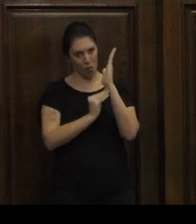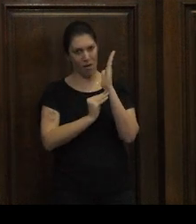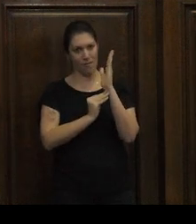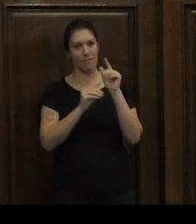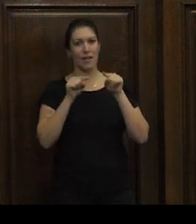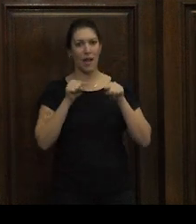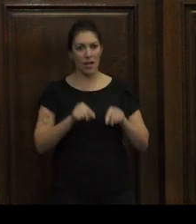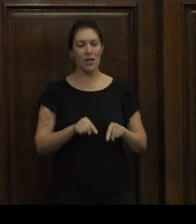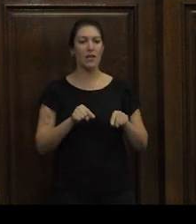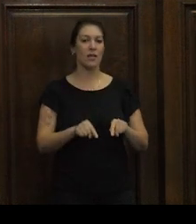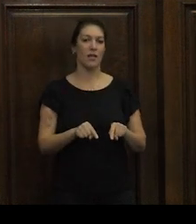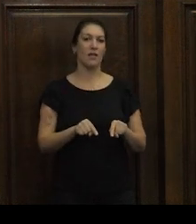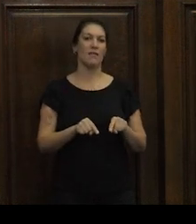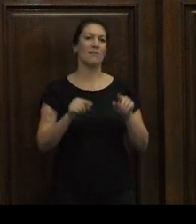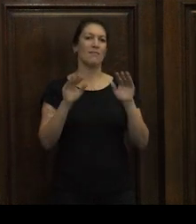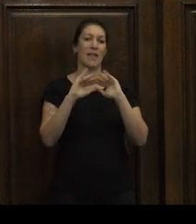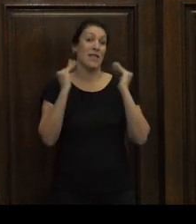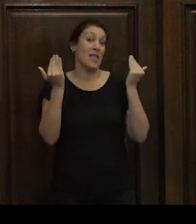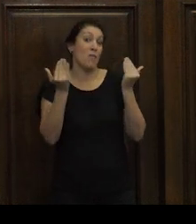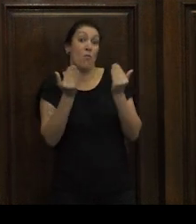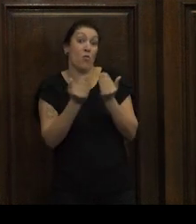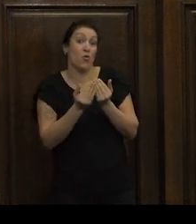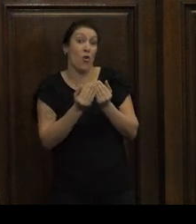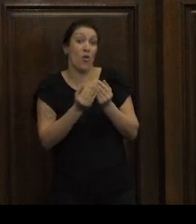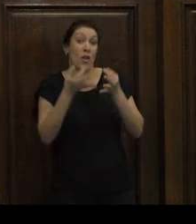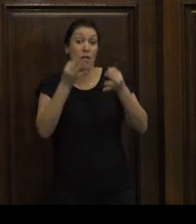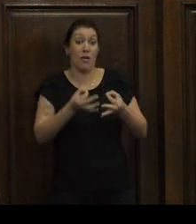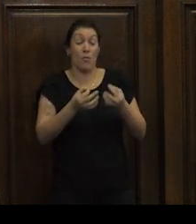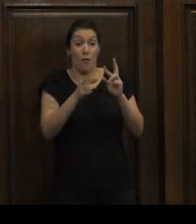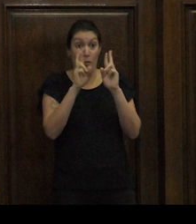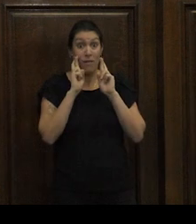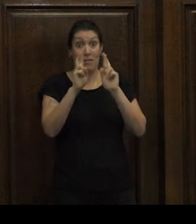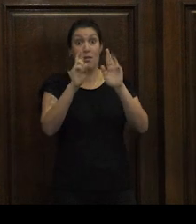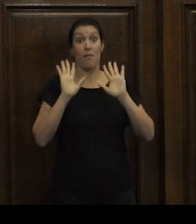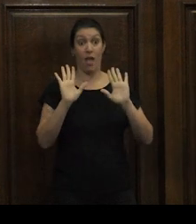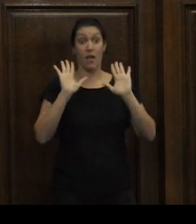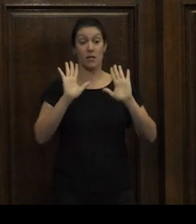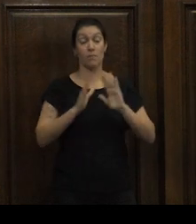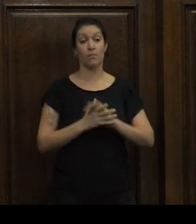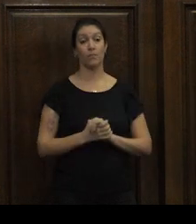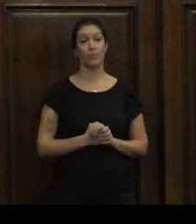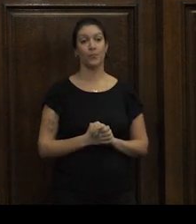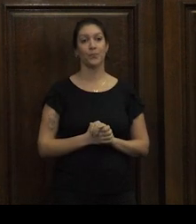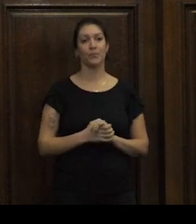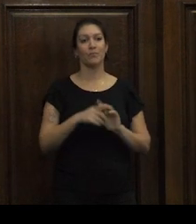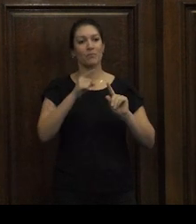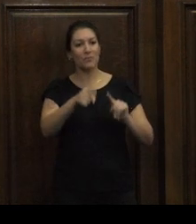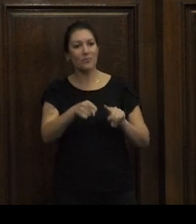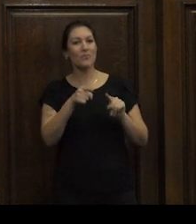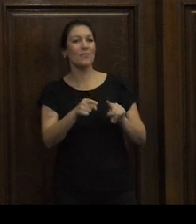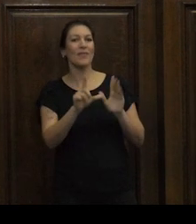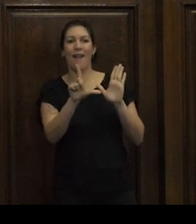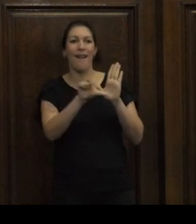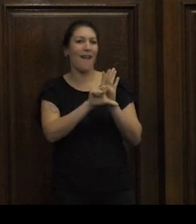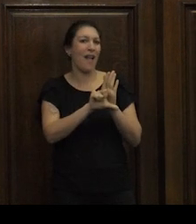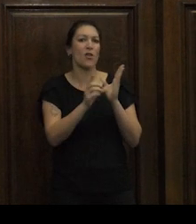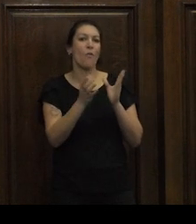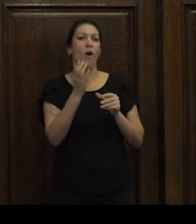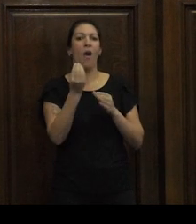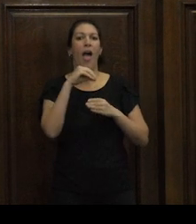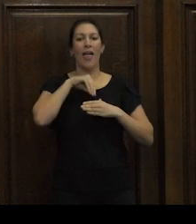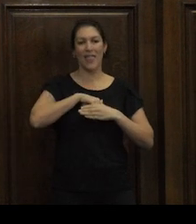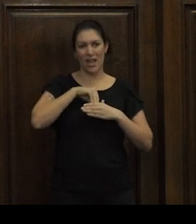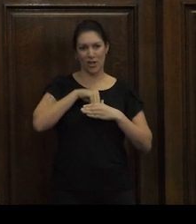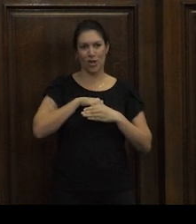esquema, ¿no?, del mundo disciplinario, ¿no?, la culpa interiorizada, ¿no?, esa ley interiorizada,